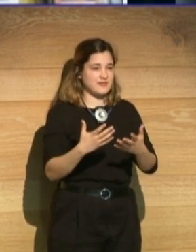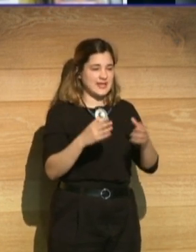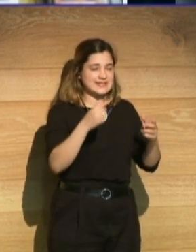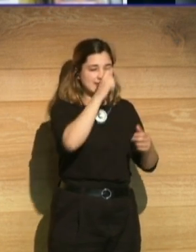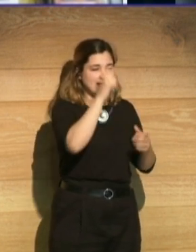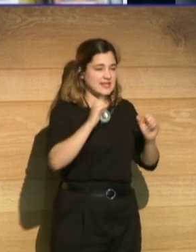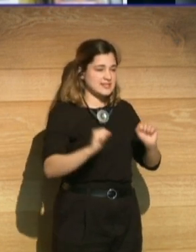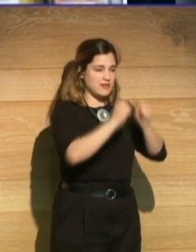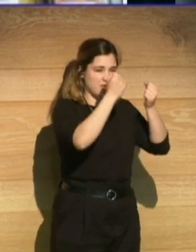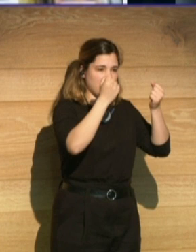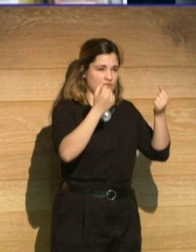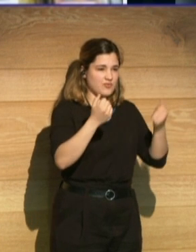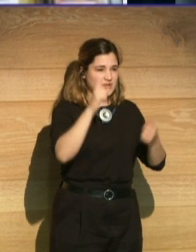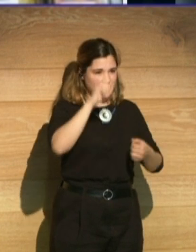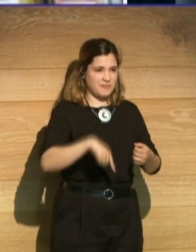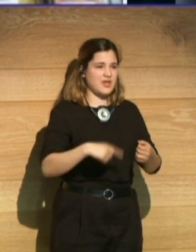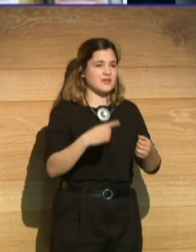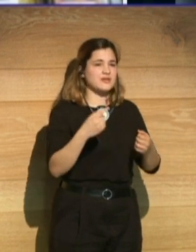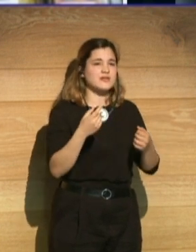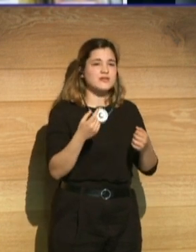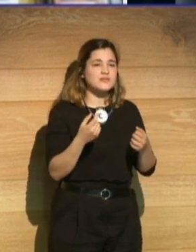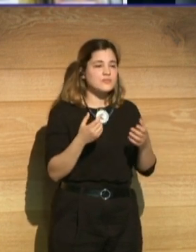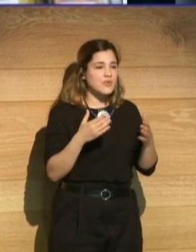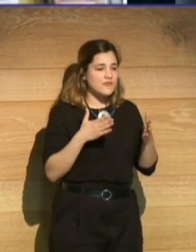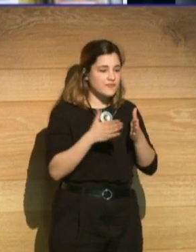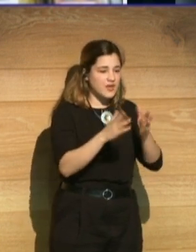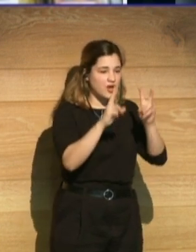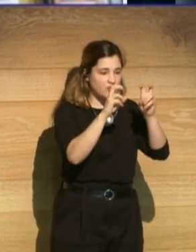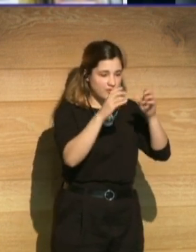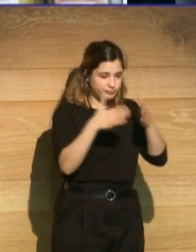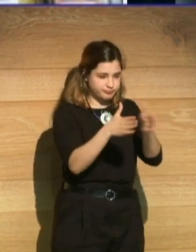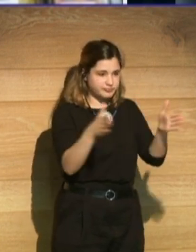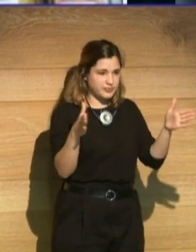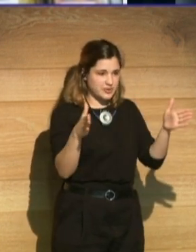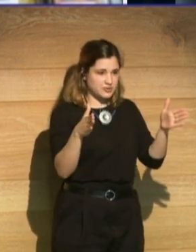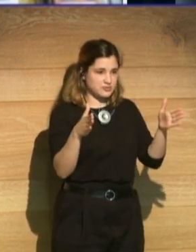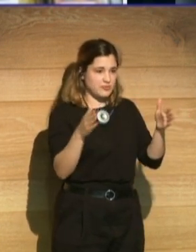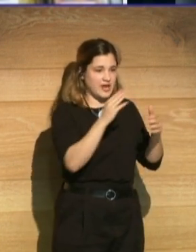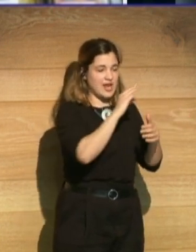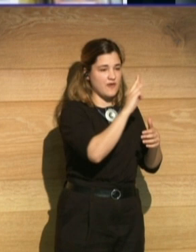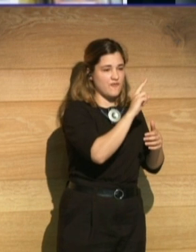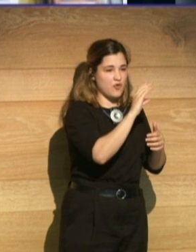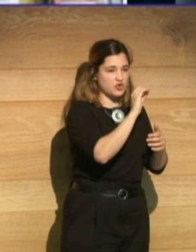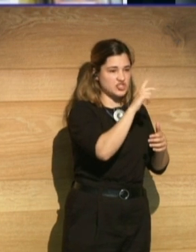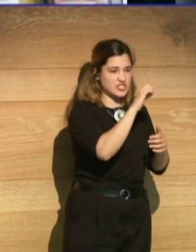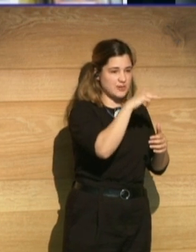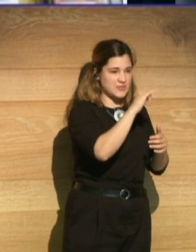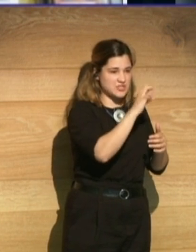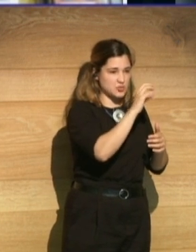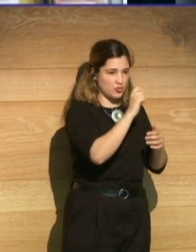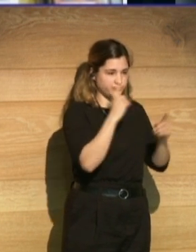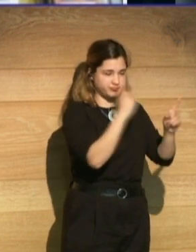del bolchevismo y que había abierto una vía nueva para ir en contra del bolchevismo